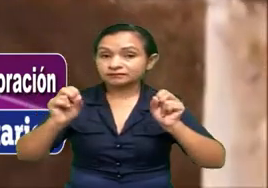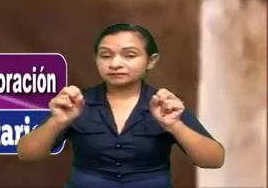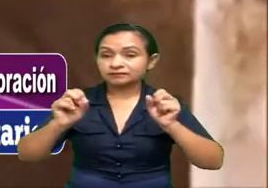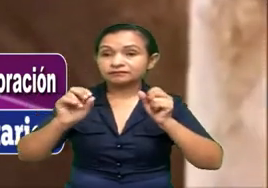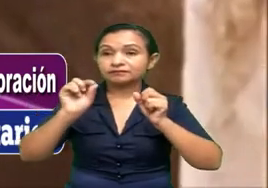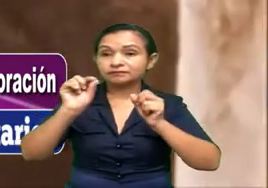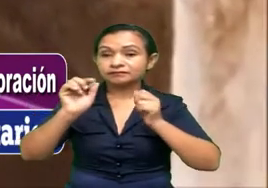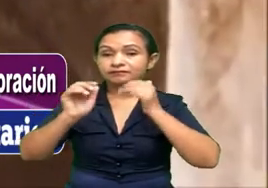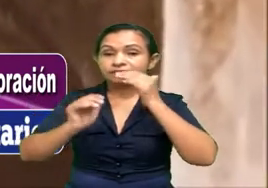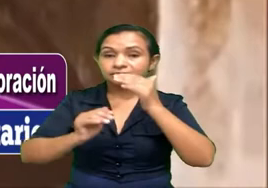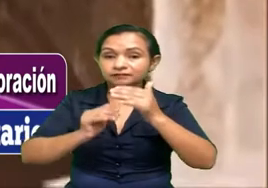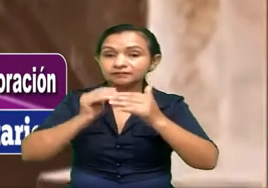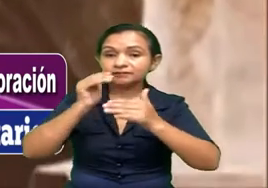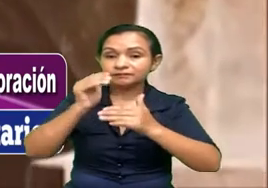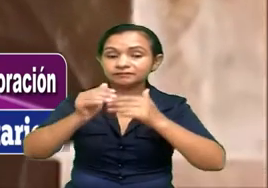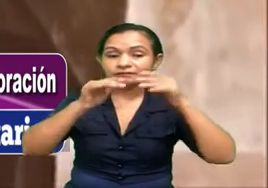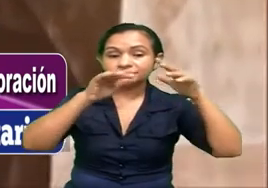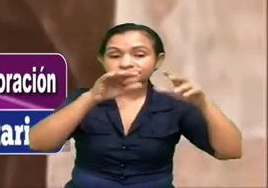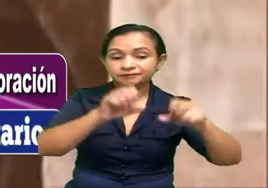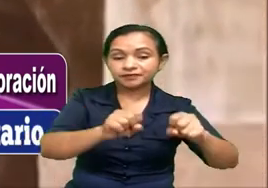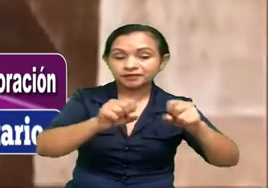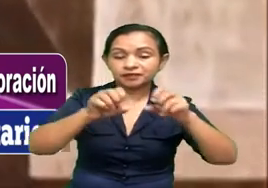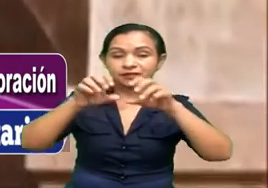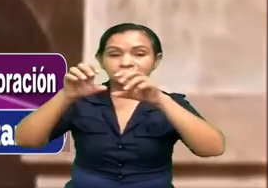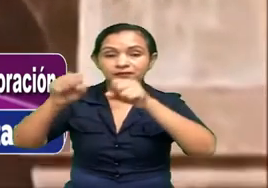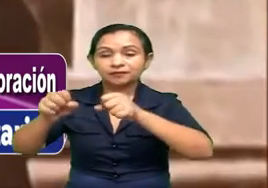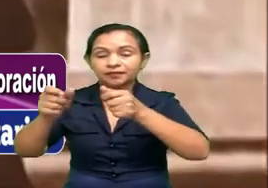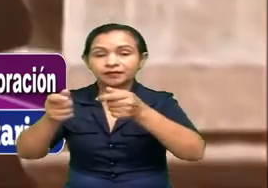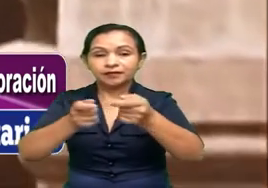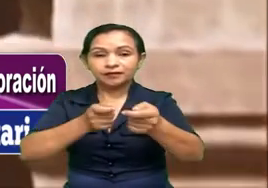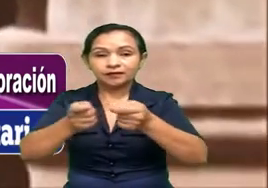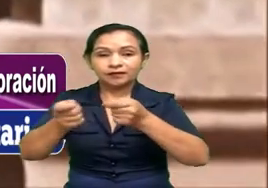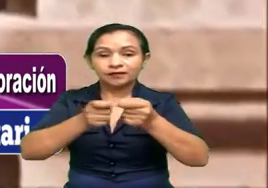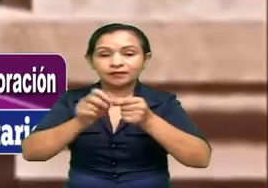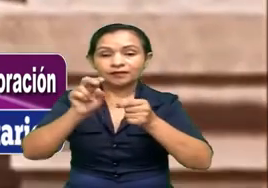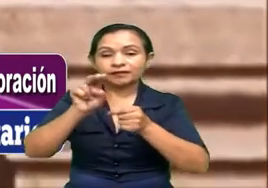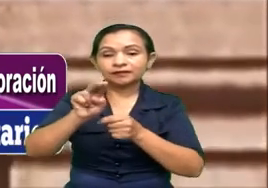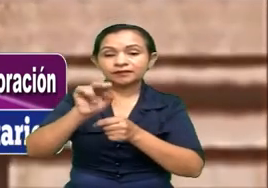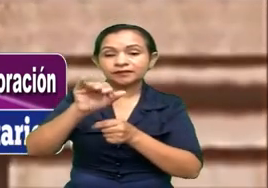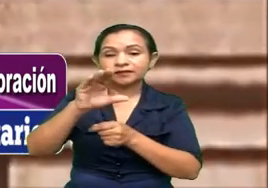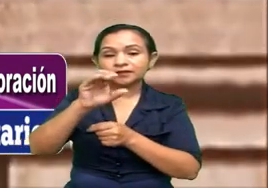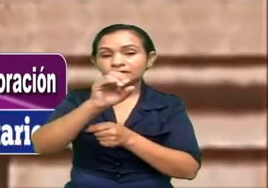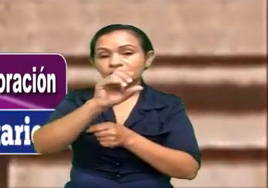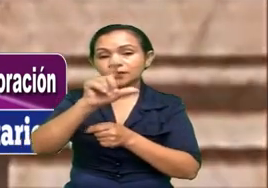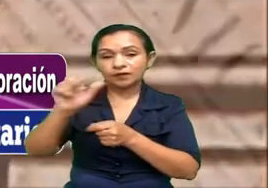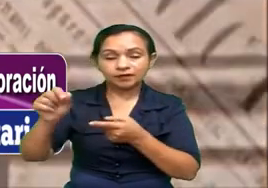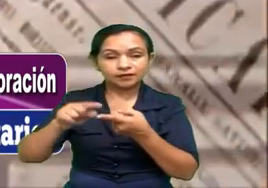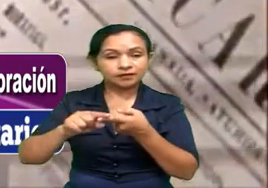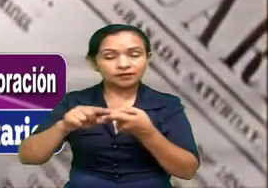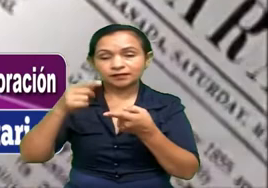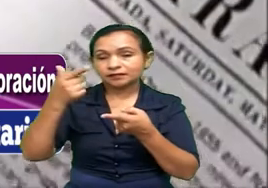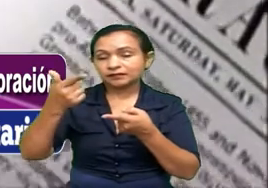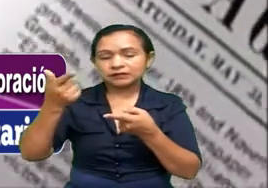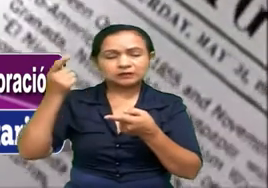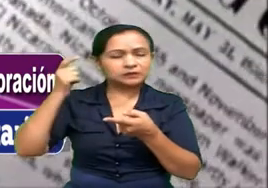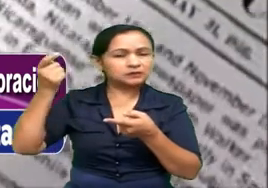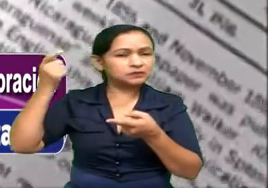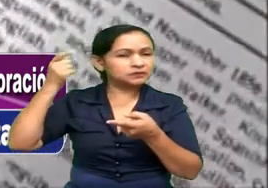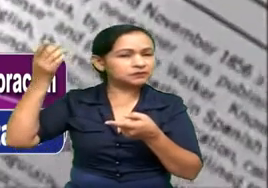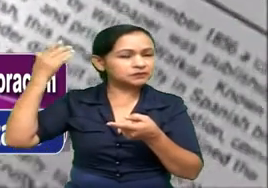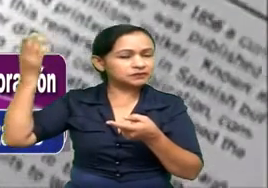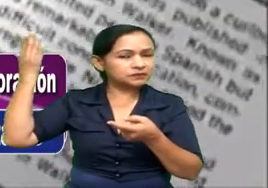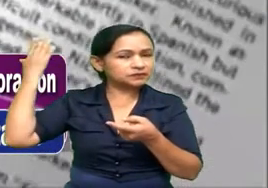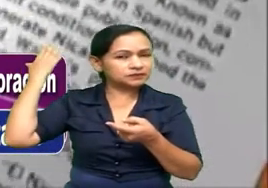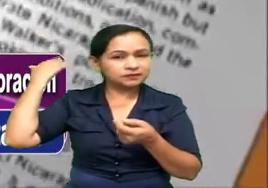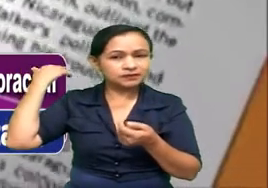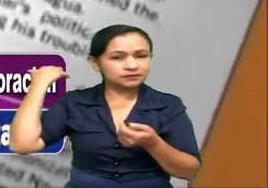a poco fueron apoderándose y controlando Nicoya y Guanacaste. Nicoya y Guanacaste desde la